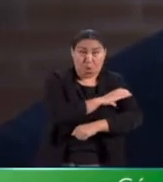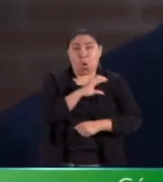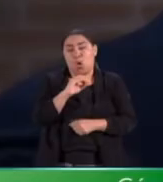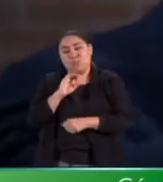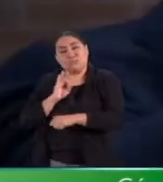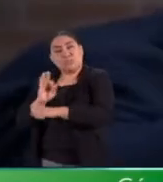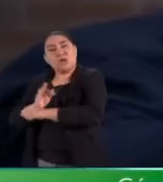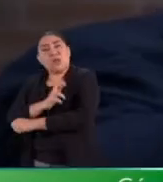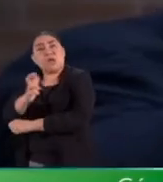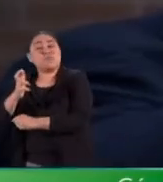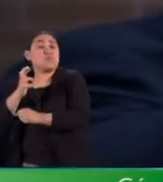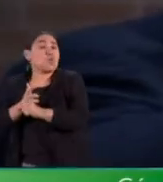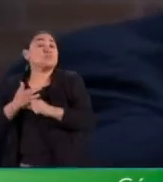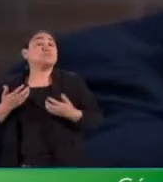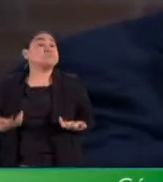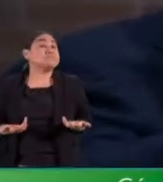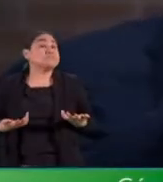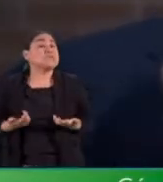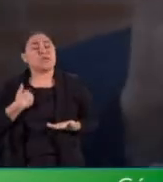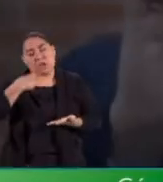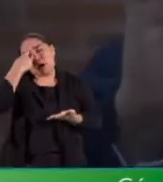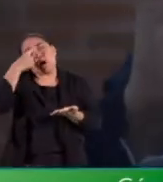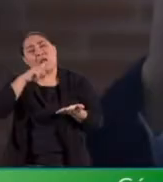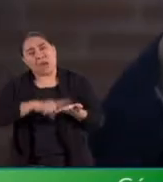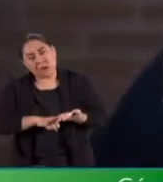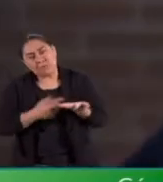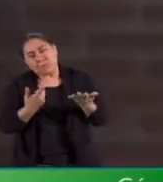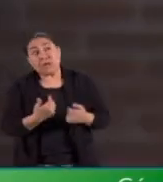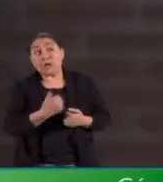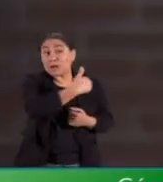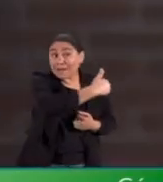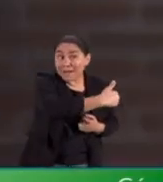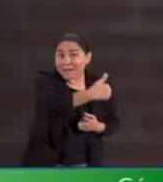República? Creo que ustedes, cada uno de ustedes,